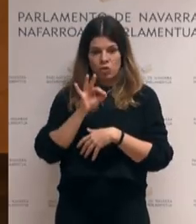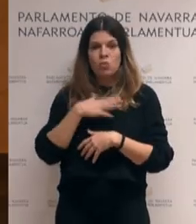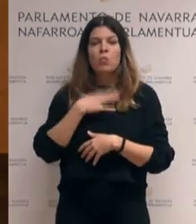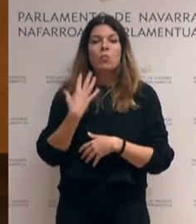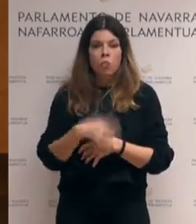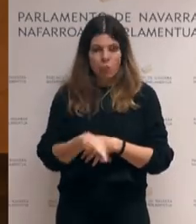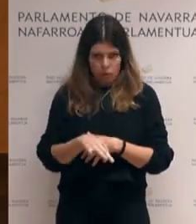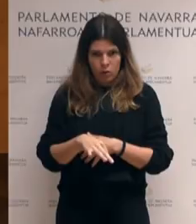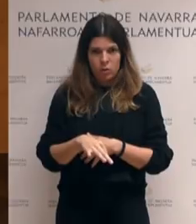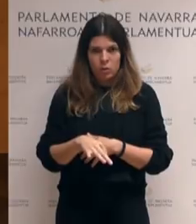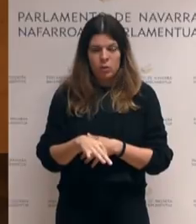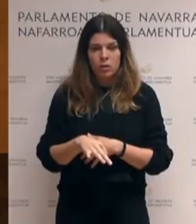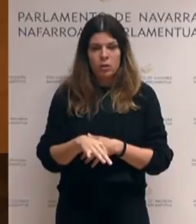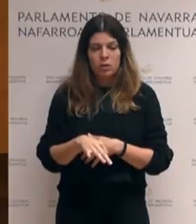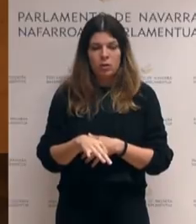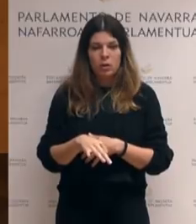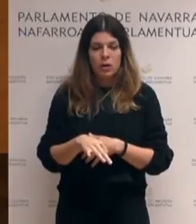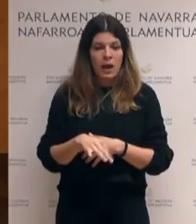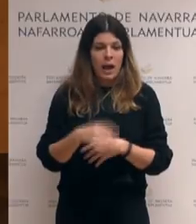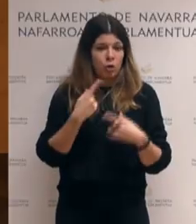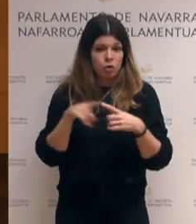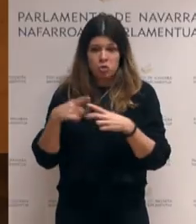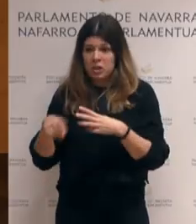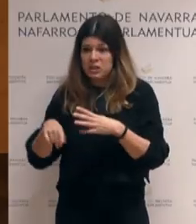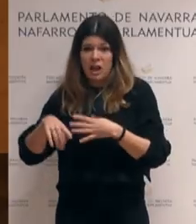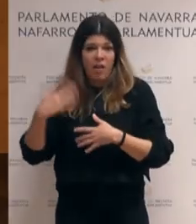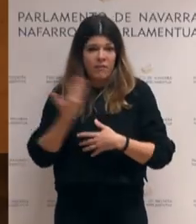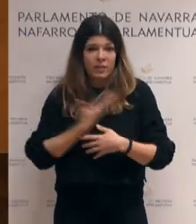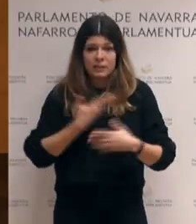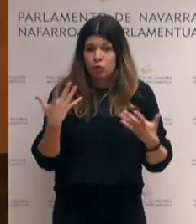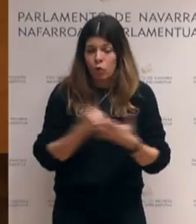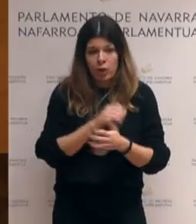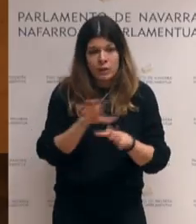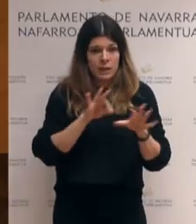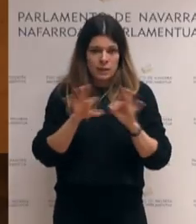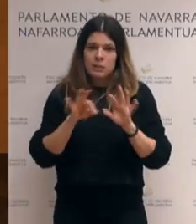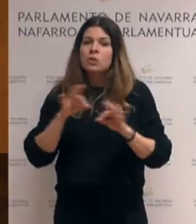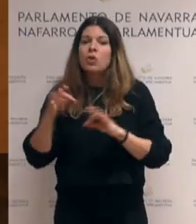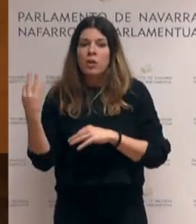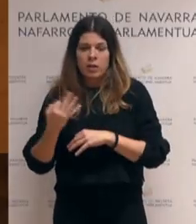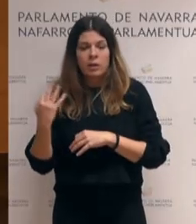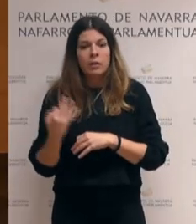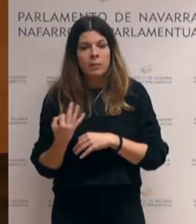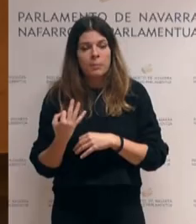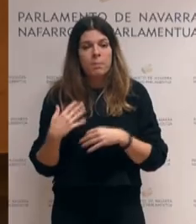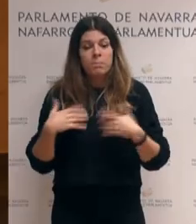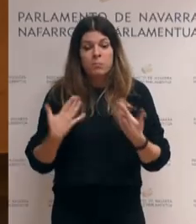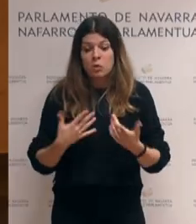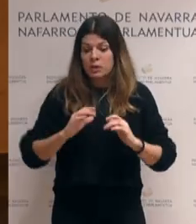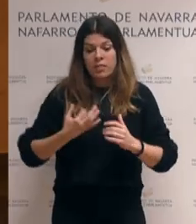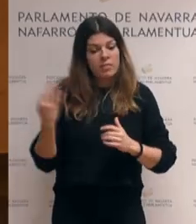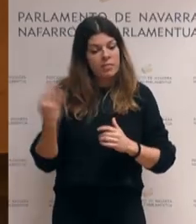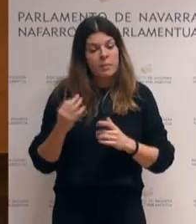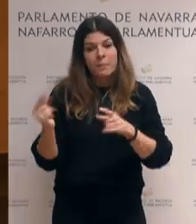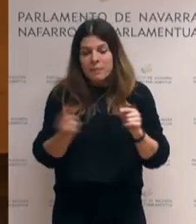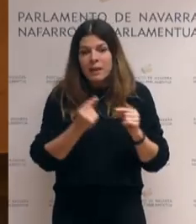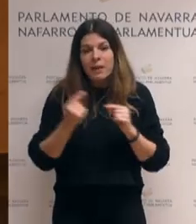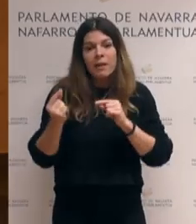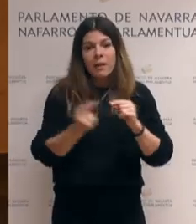loru den ea politiko eta sozial bat ira behara da gure